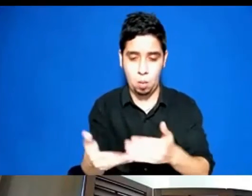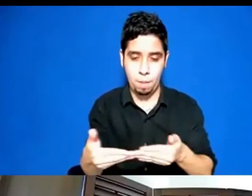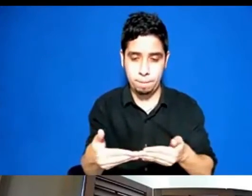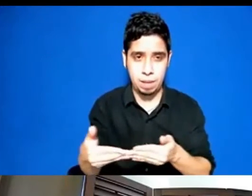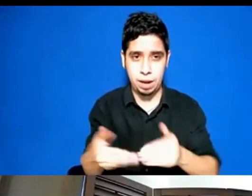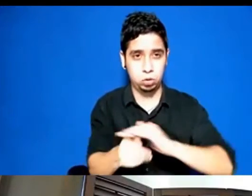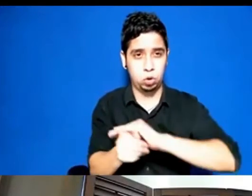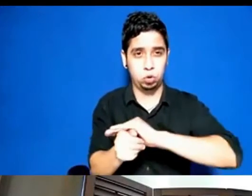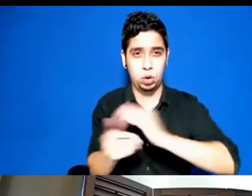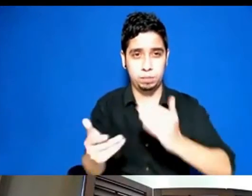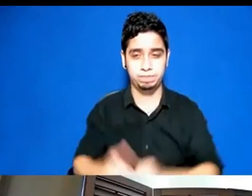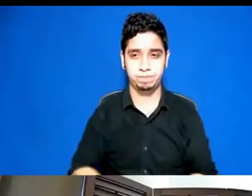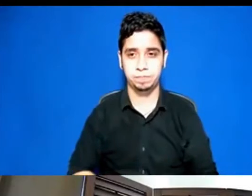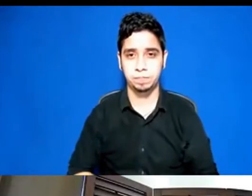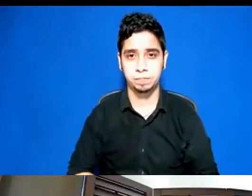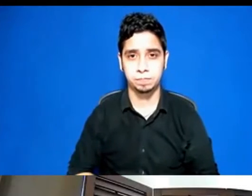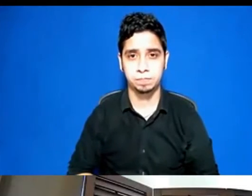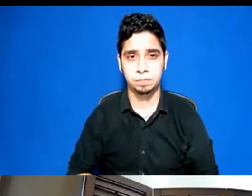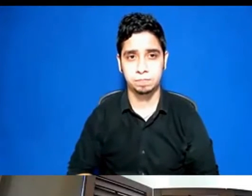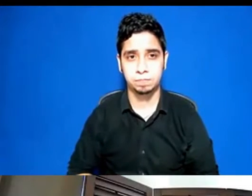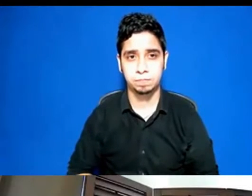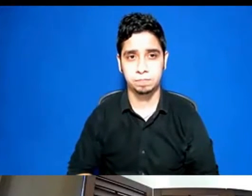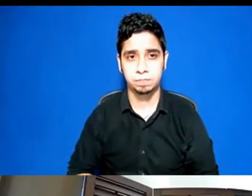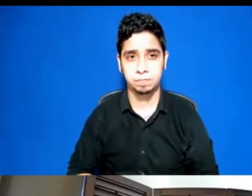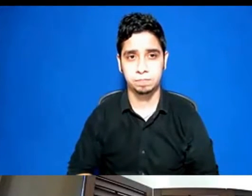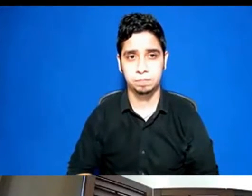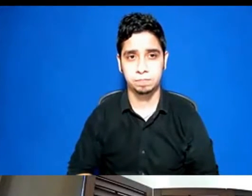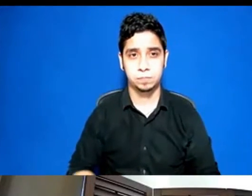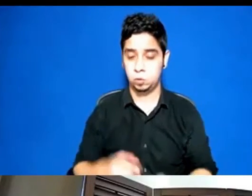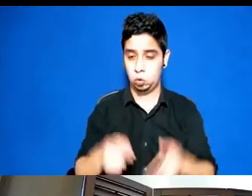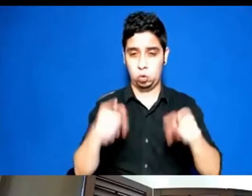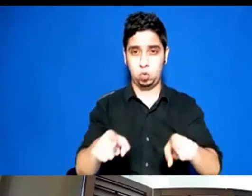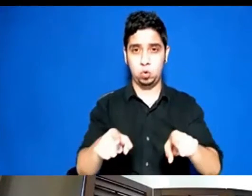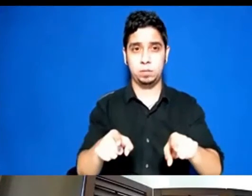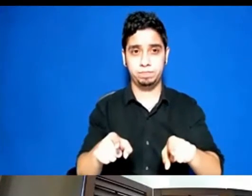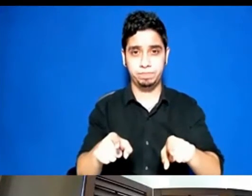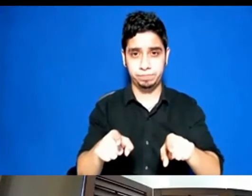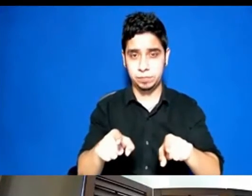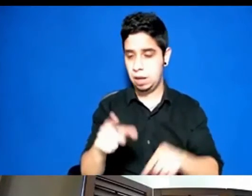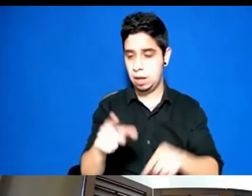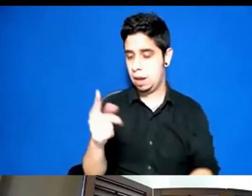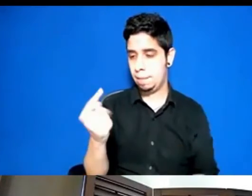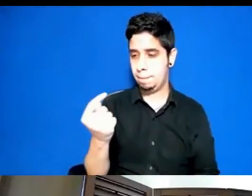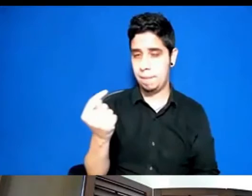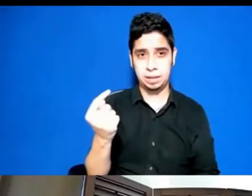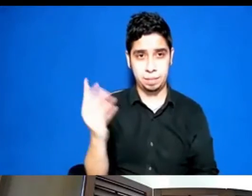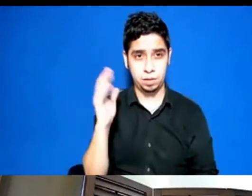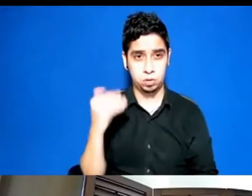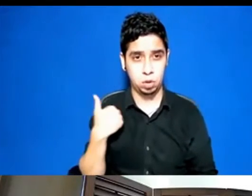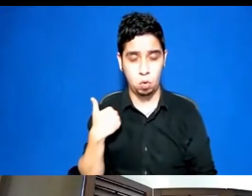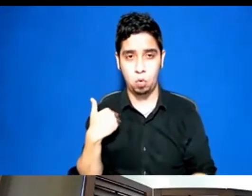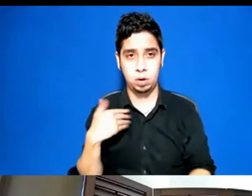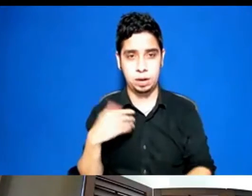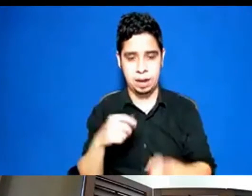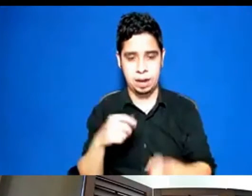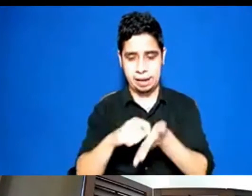lo único es que blanco. Karen e Hilda, lo que pasa es que el martes pasado tuvimos aquí a un escritor y él hizo